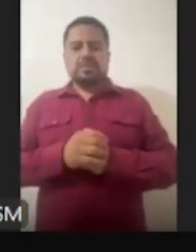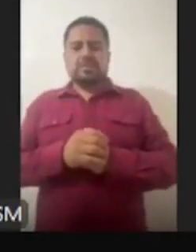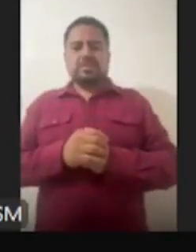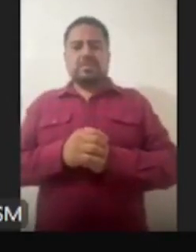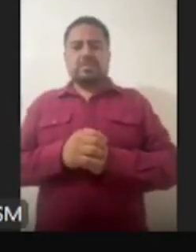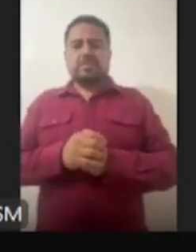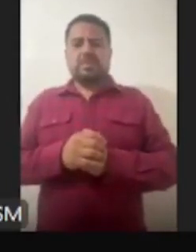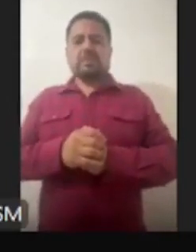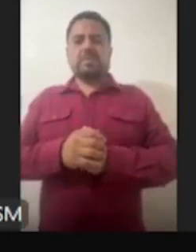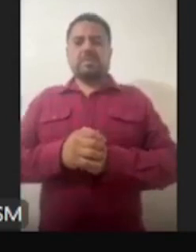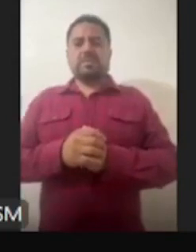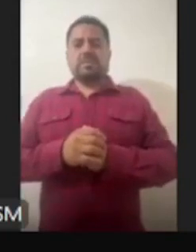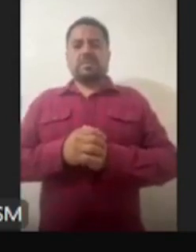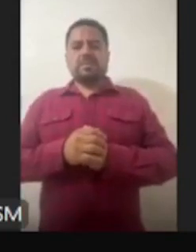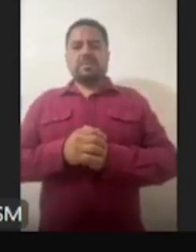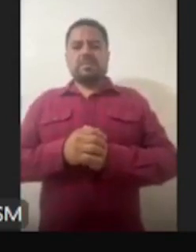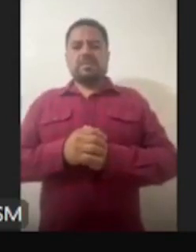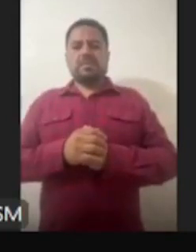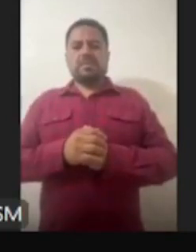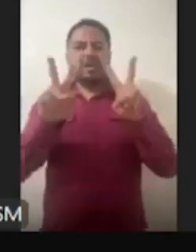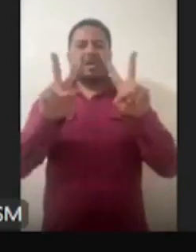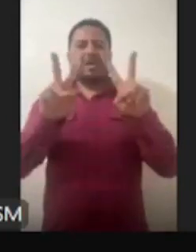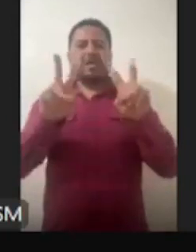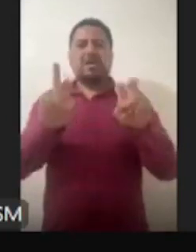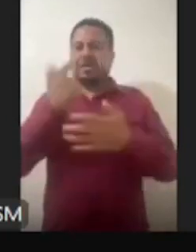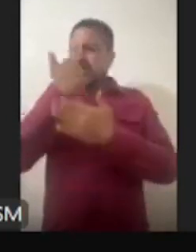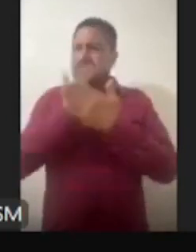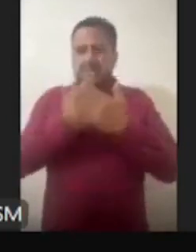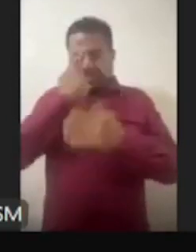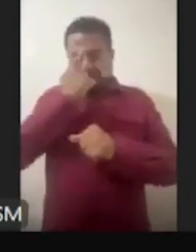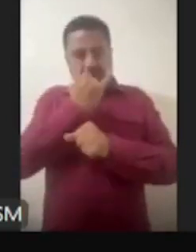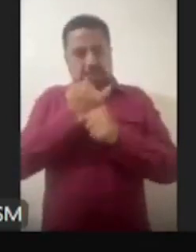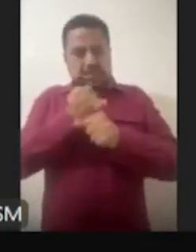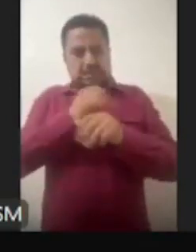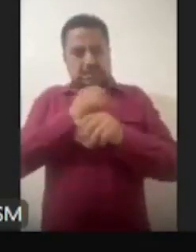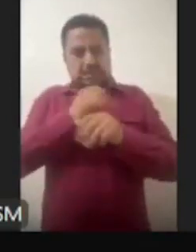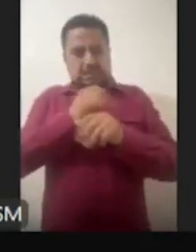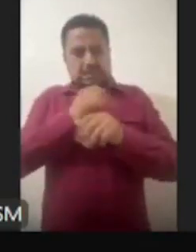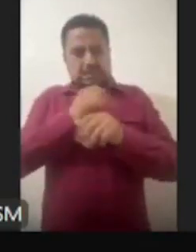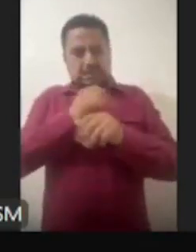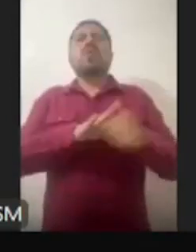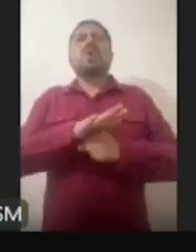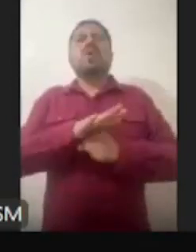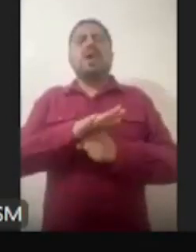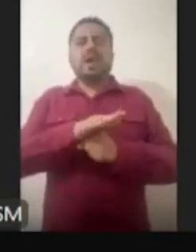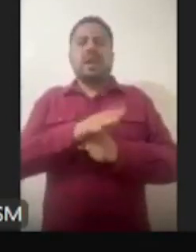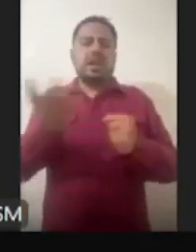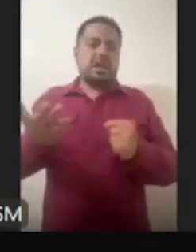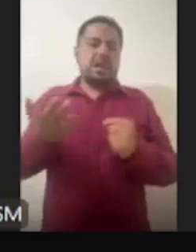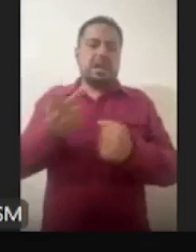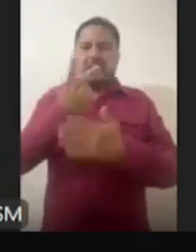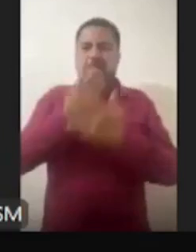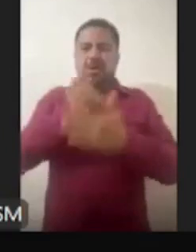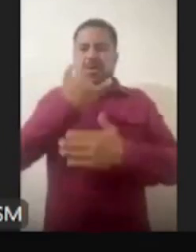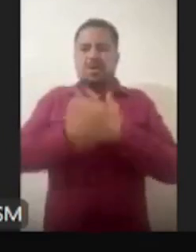El siguiente asunto listado para analizar y resolver corresponde al proyecto de